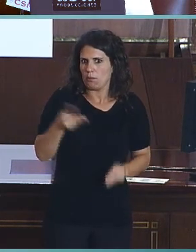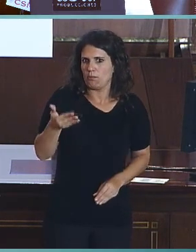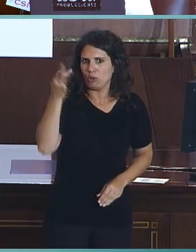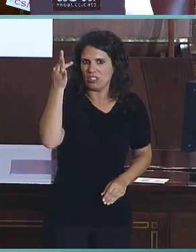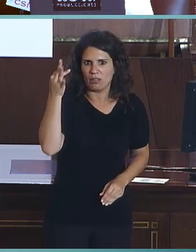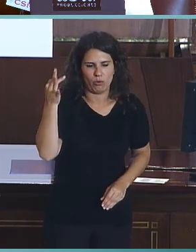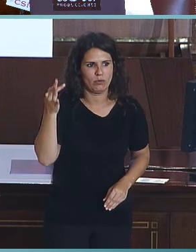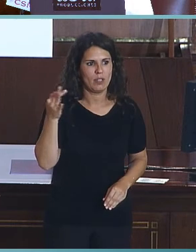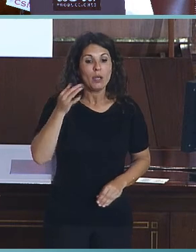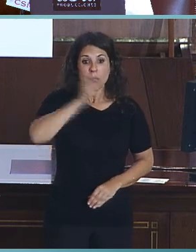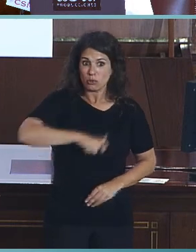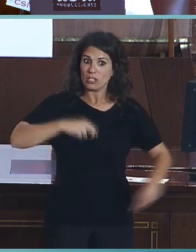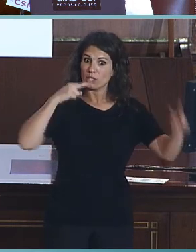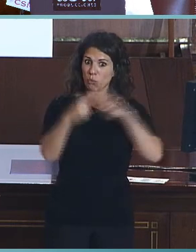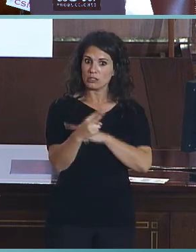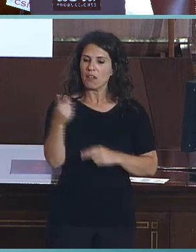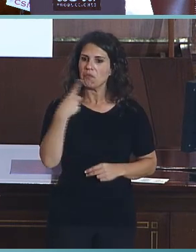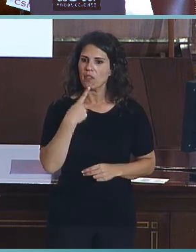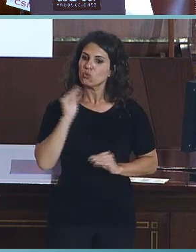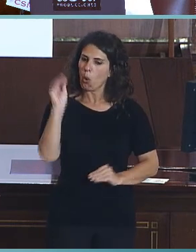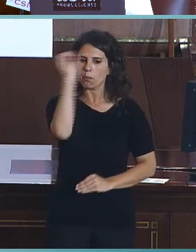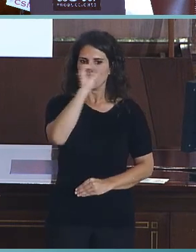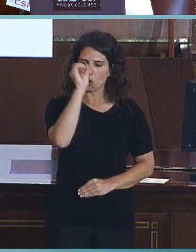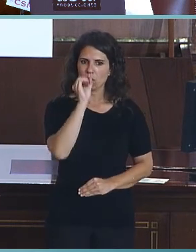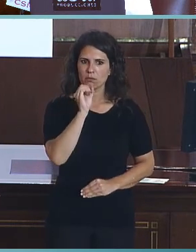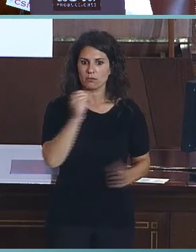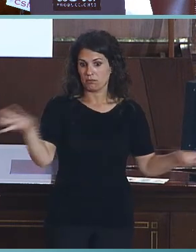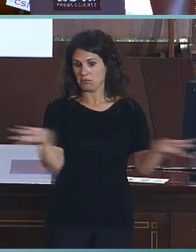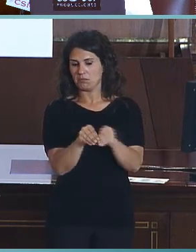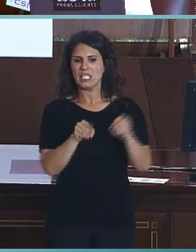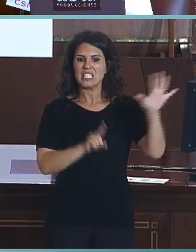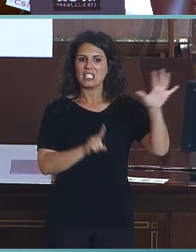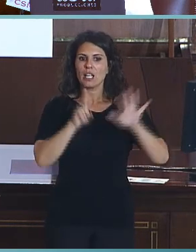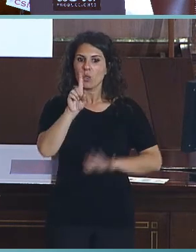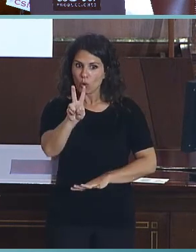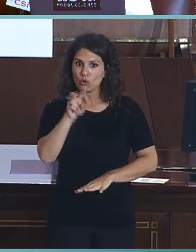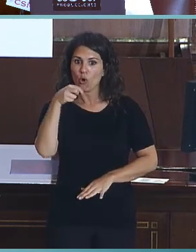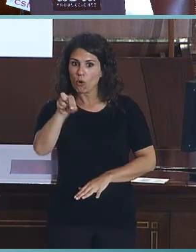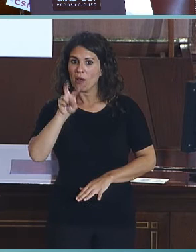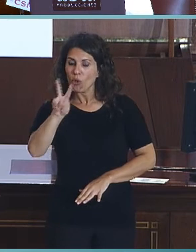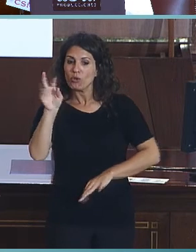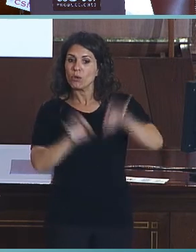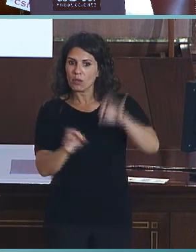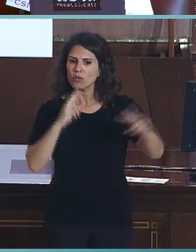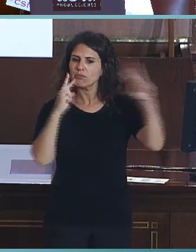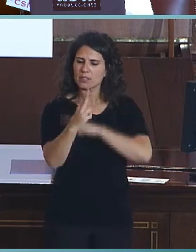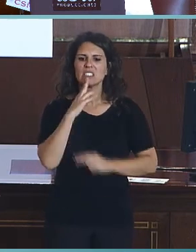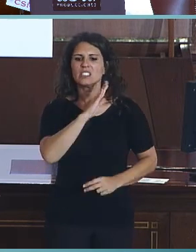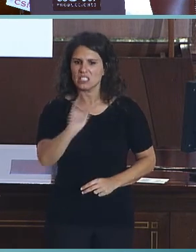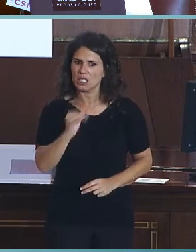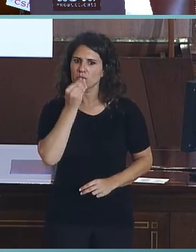Las personas que responden tienen una opinión en general bastante favorable, del 62,2%, sobre este particular.